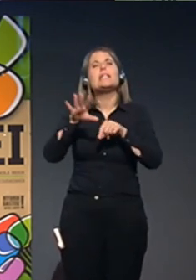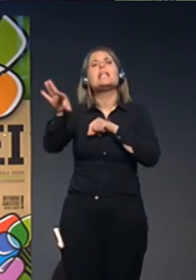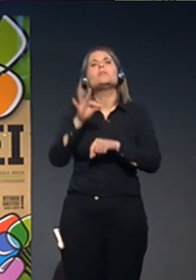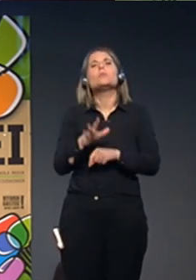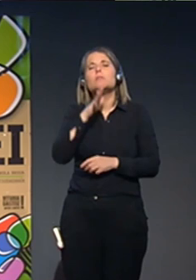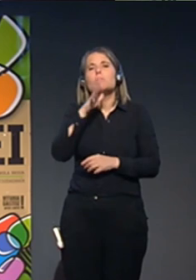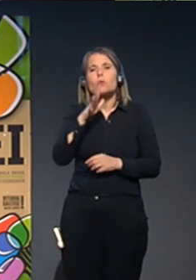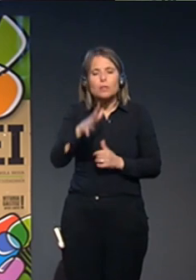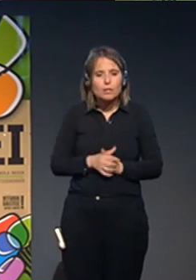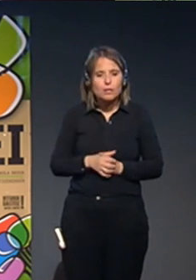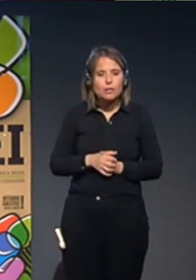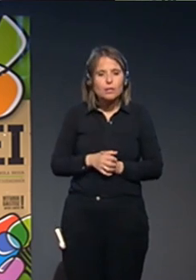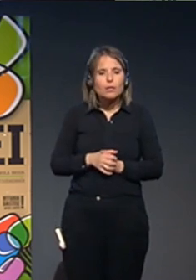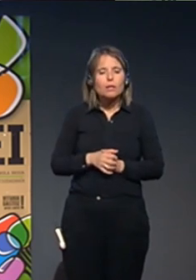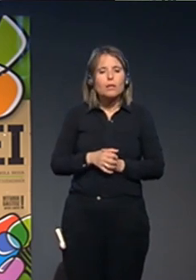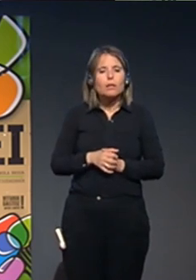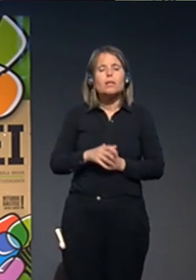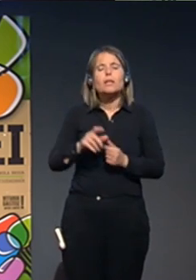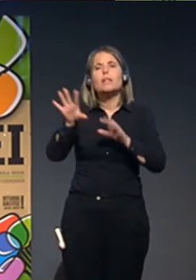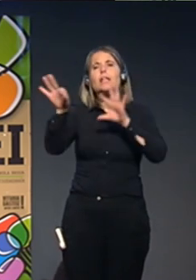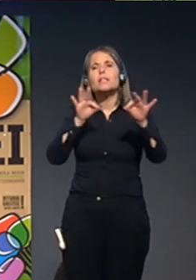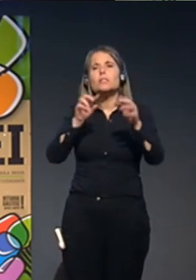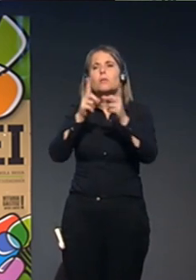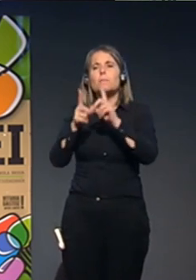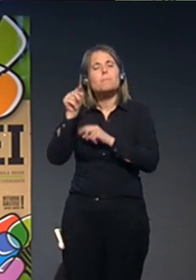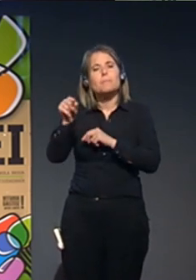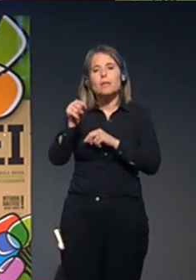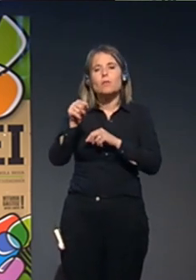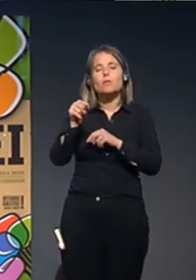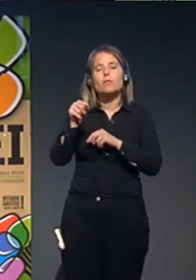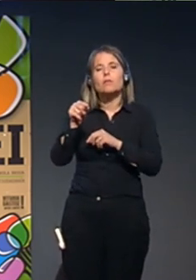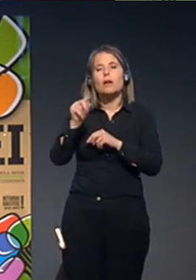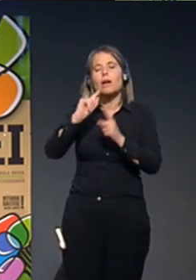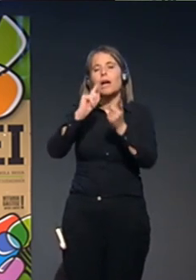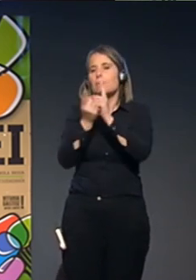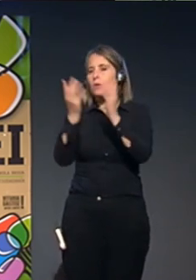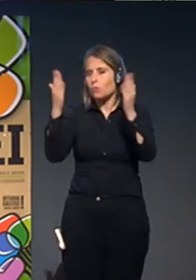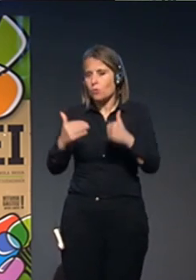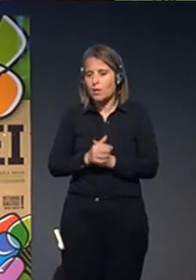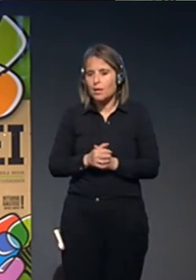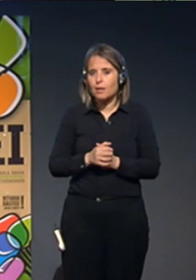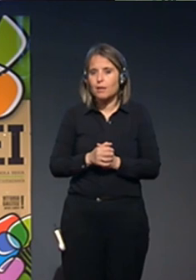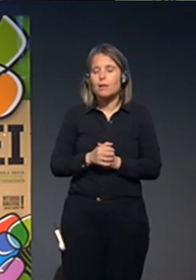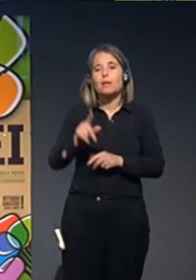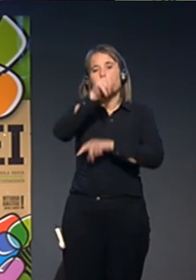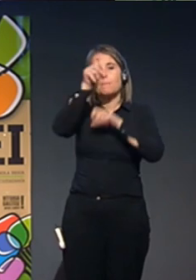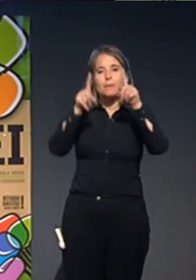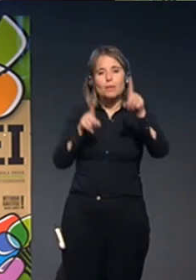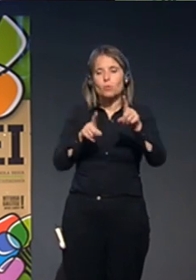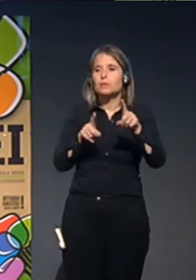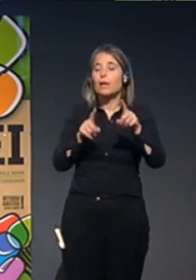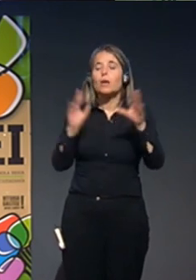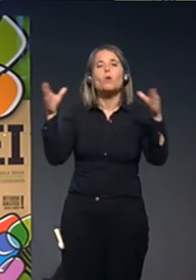Y es curioso en base a qué cambiaba Pero había un elemento en base a qué Que no cambiaba que es una de las preguntas que se